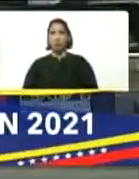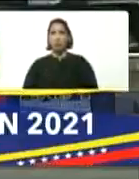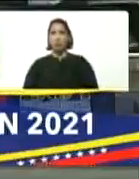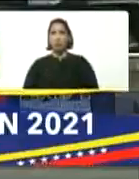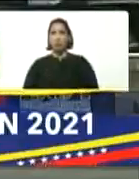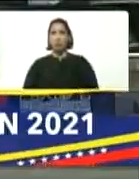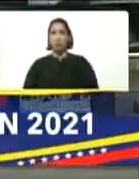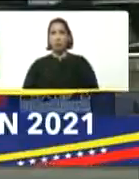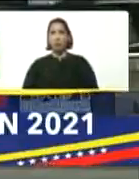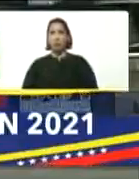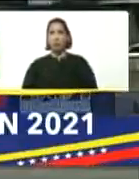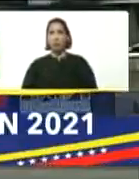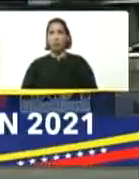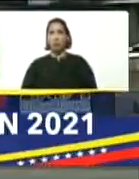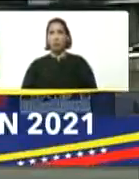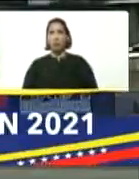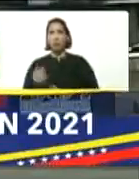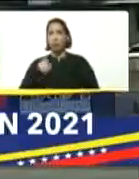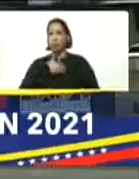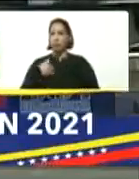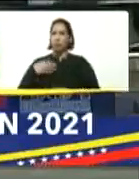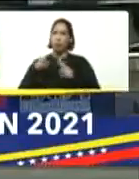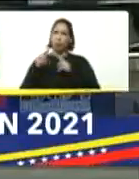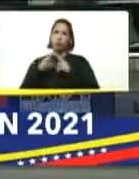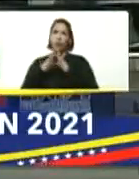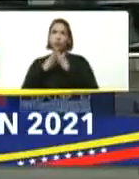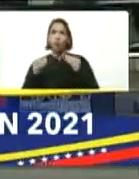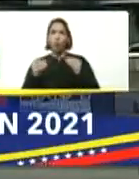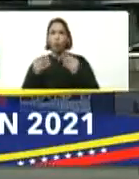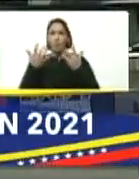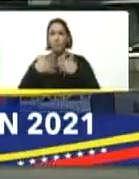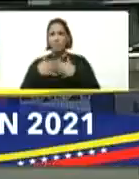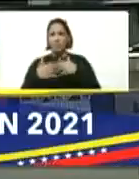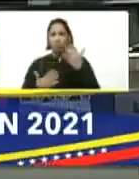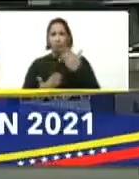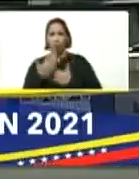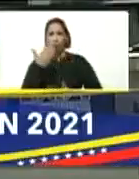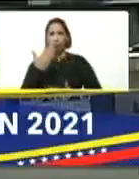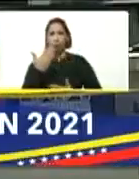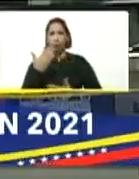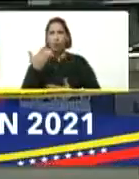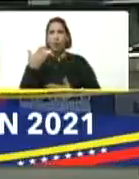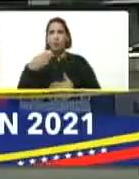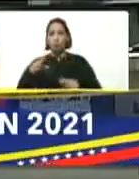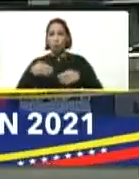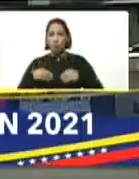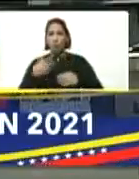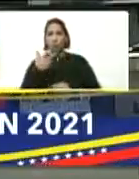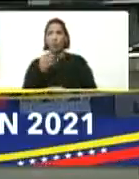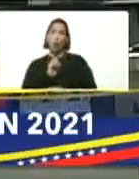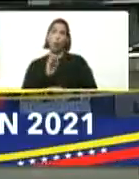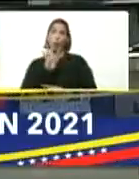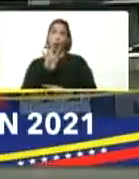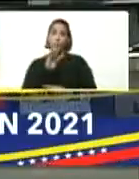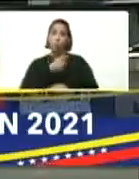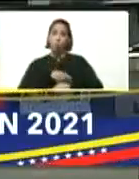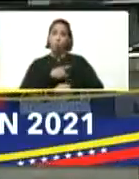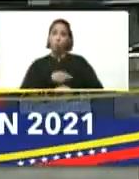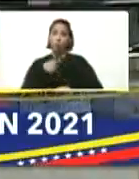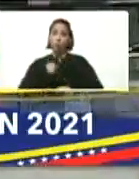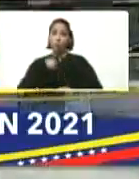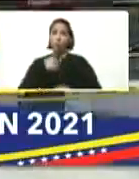tenemos operativa. Raúl, yo quiero conocer todas las imprentas. Que nos tomemos unas 3-4 horas, porque yo soy